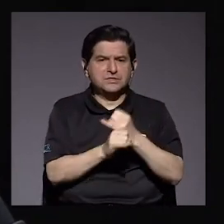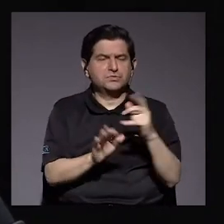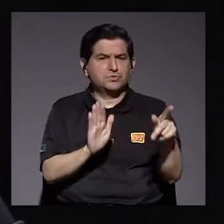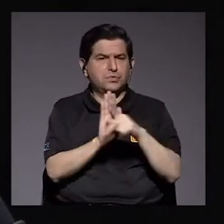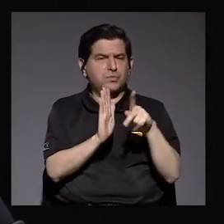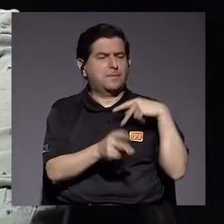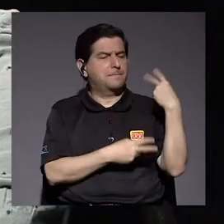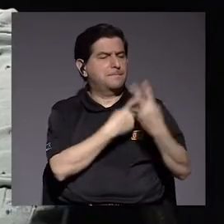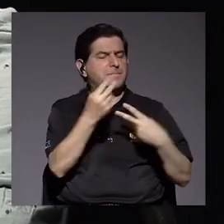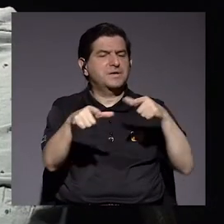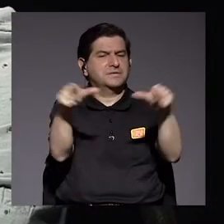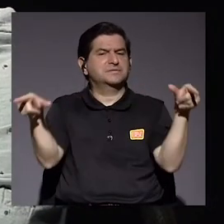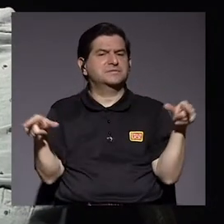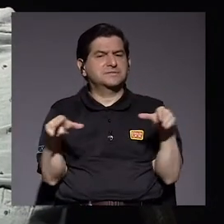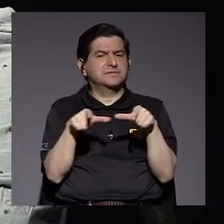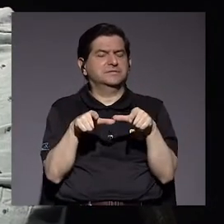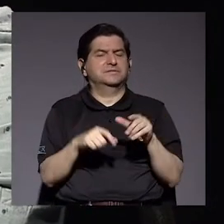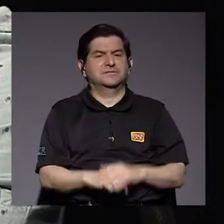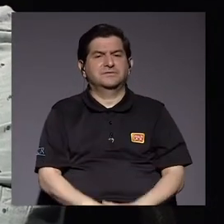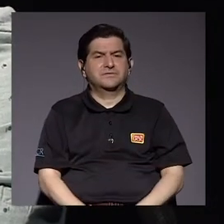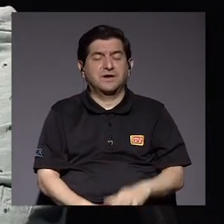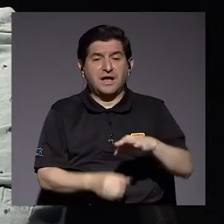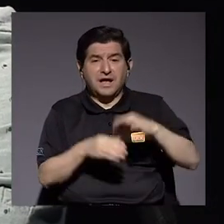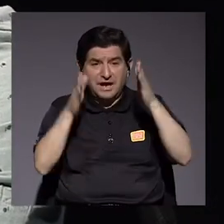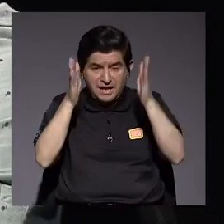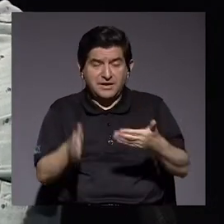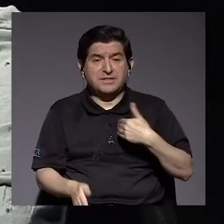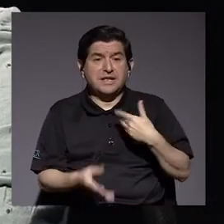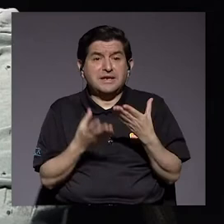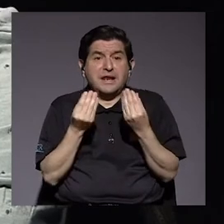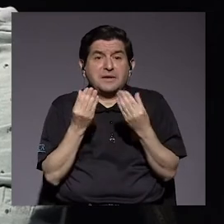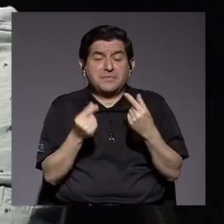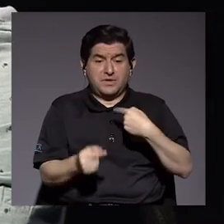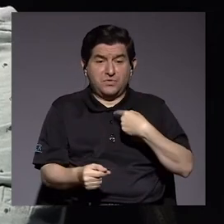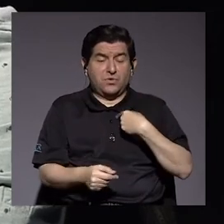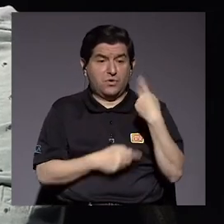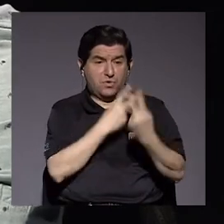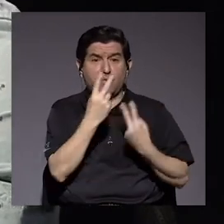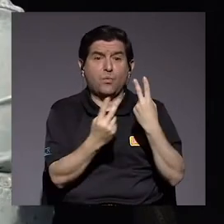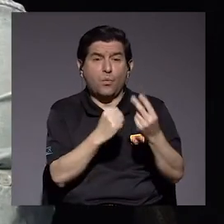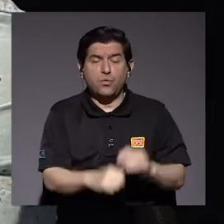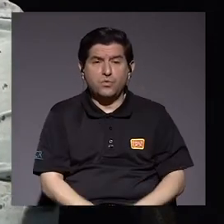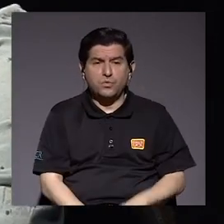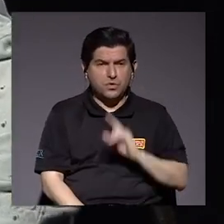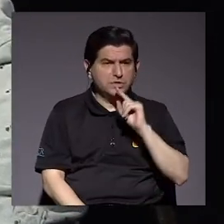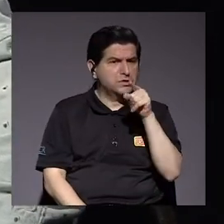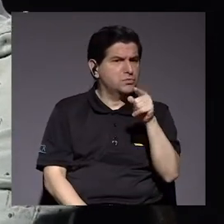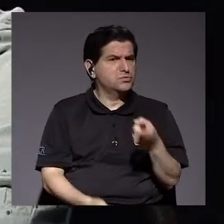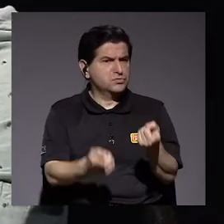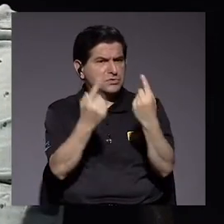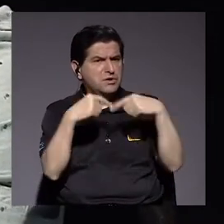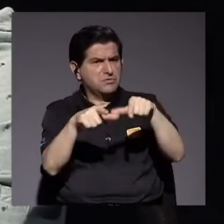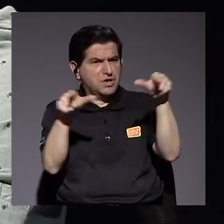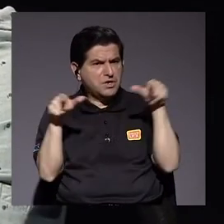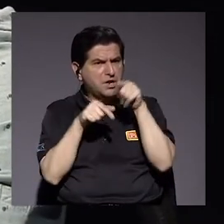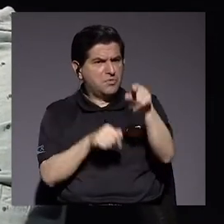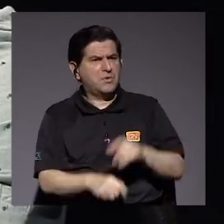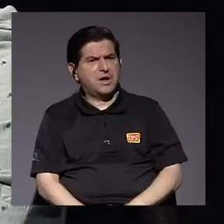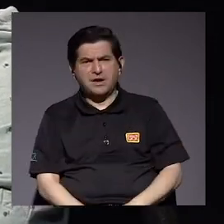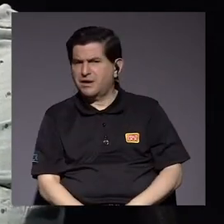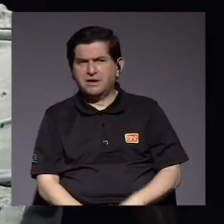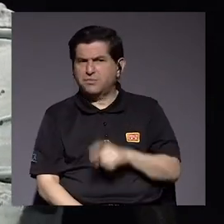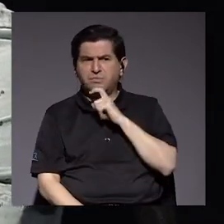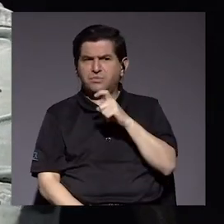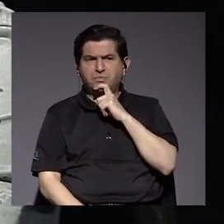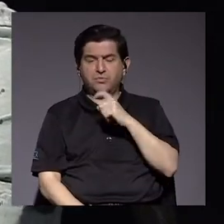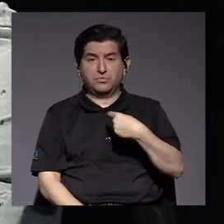poco las giras al campo. Hay agricultores que incluso tienen miedo de recibirlo a uno porque algunos dicen, no, usted viene a una zona donde está caliente aquello. Por